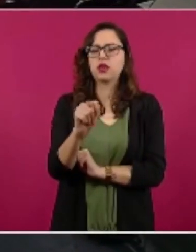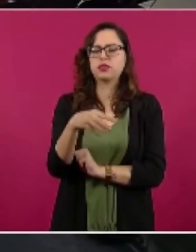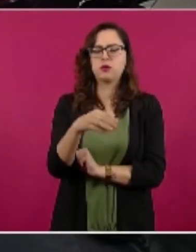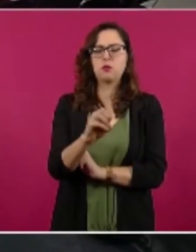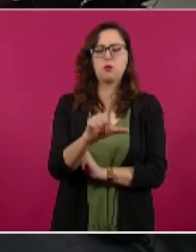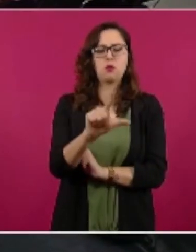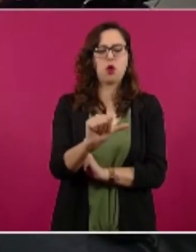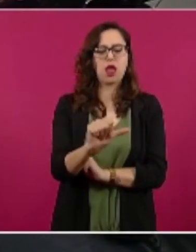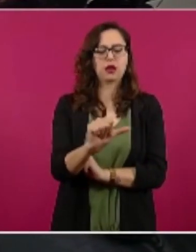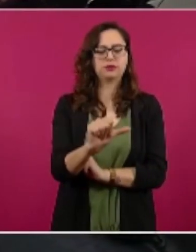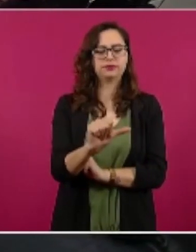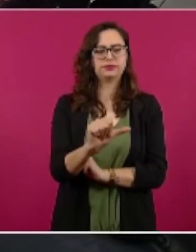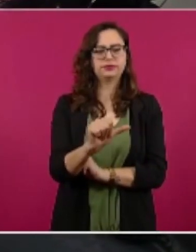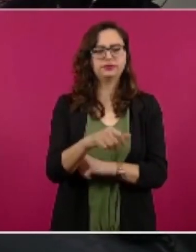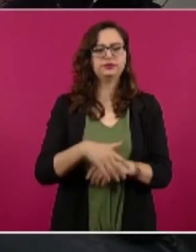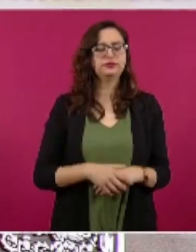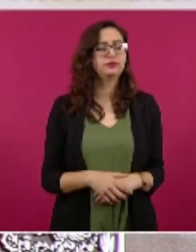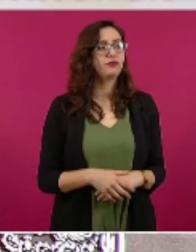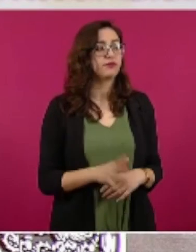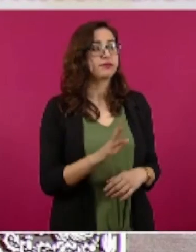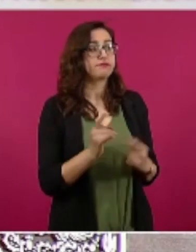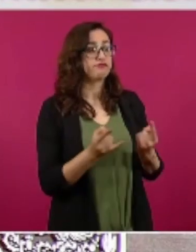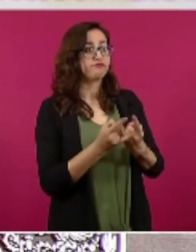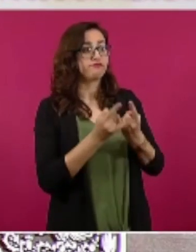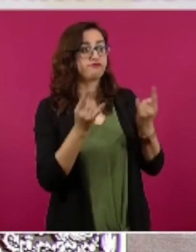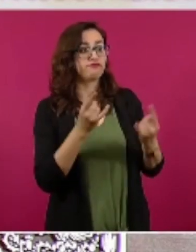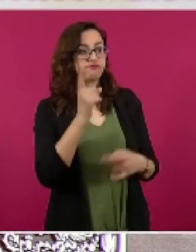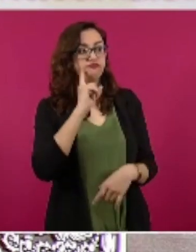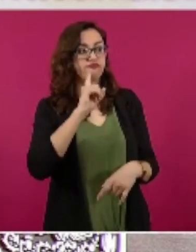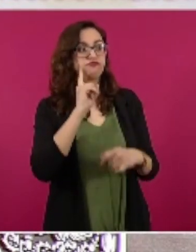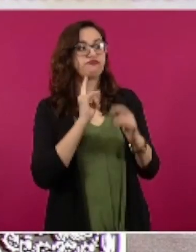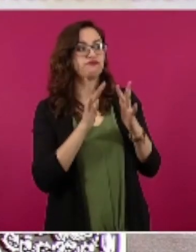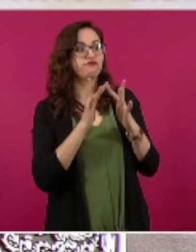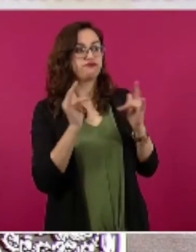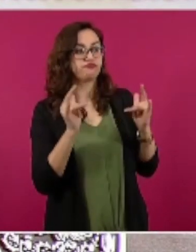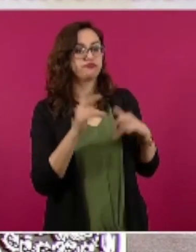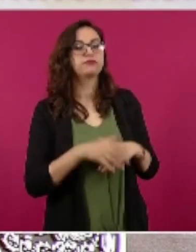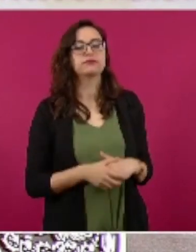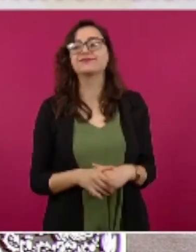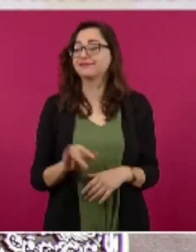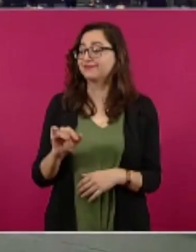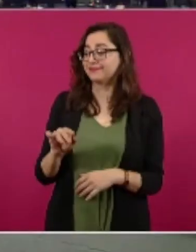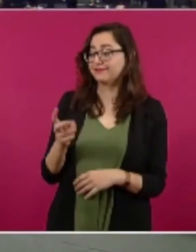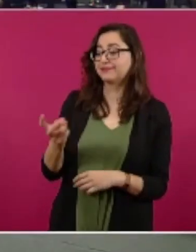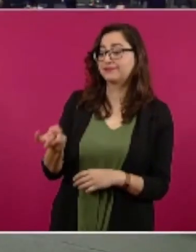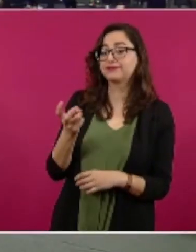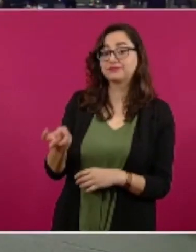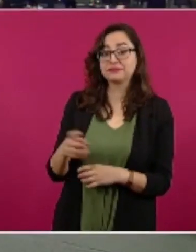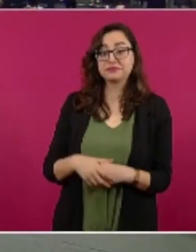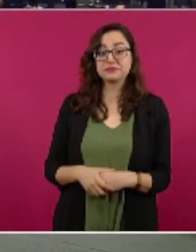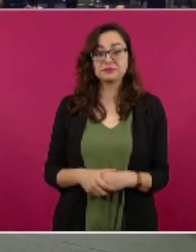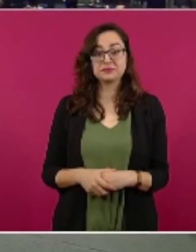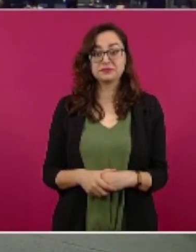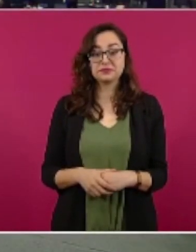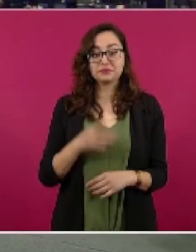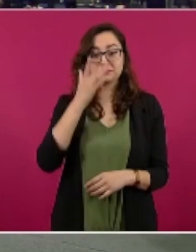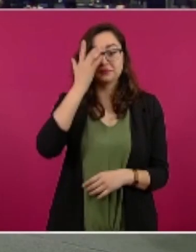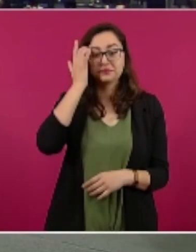lo de sobre el caso Casas Vallarta. Sí, sí, pero pues no es nada